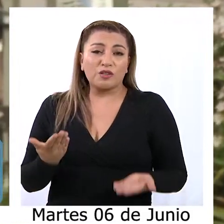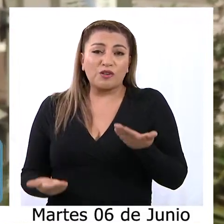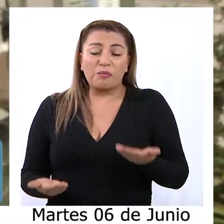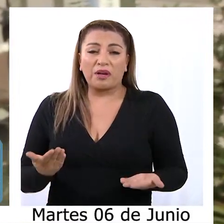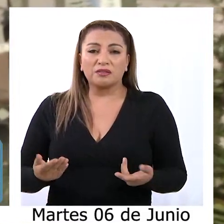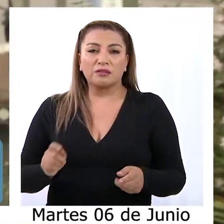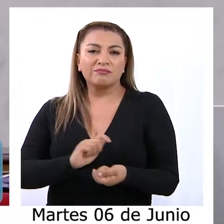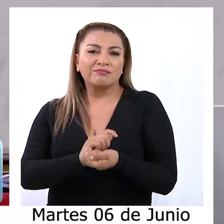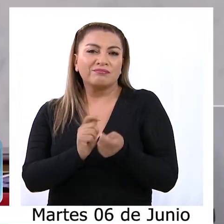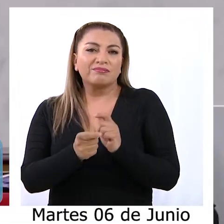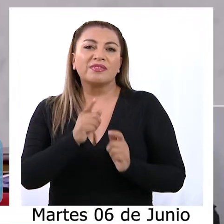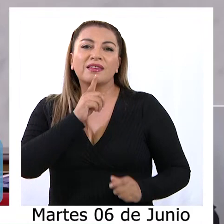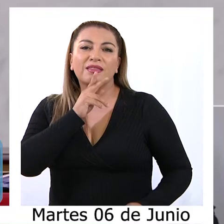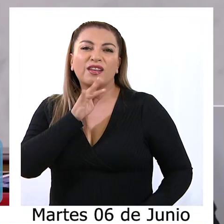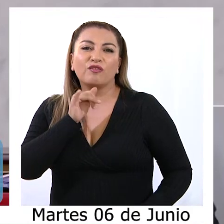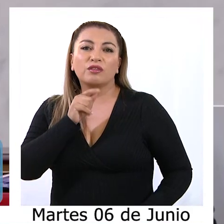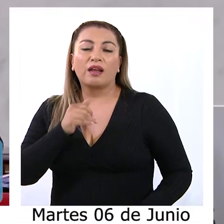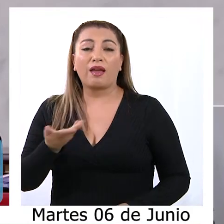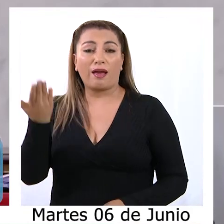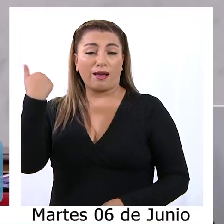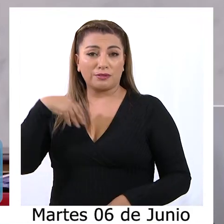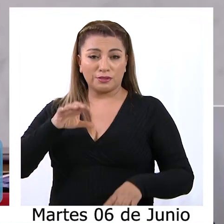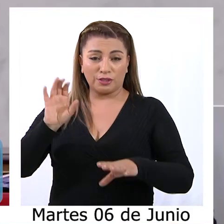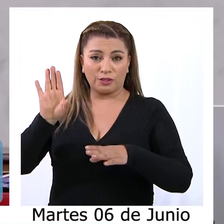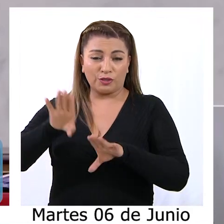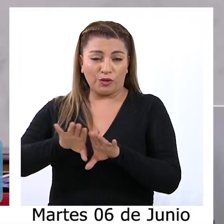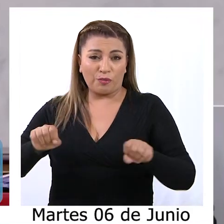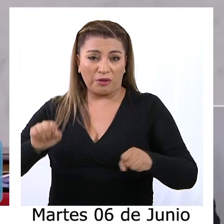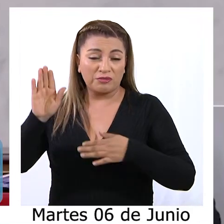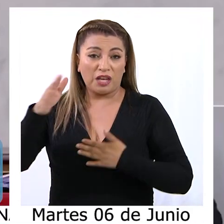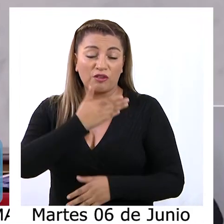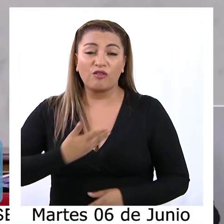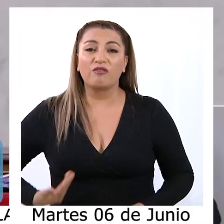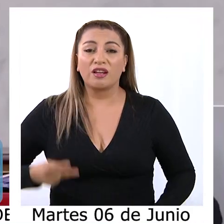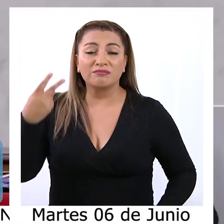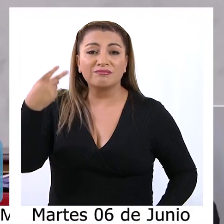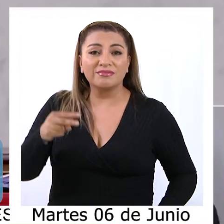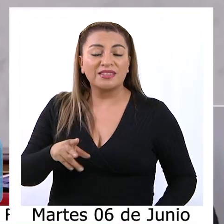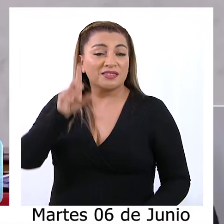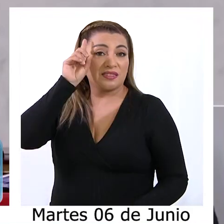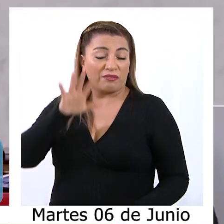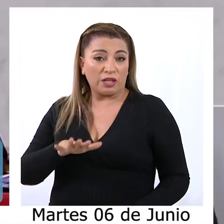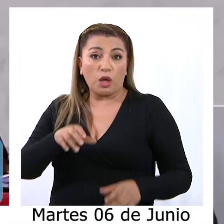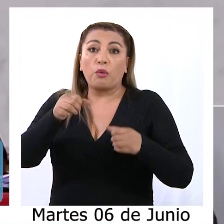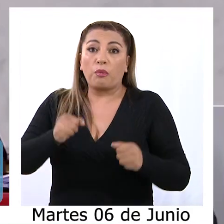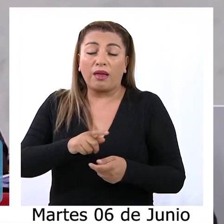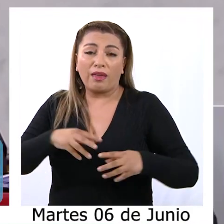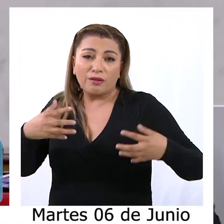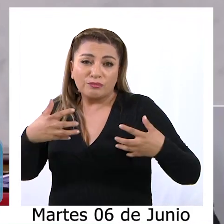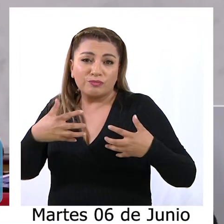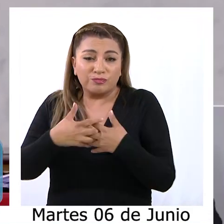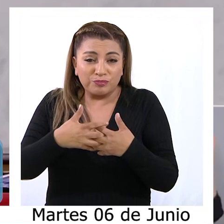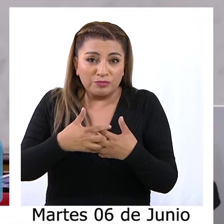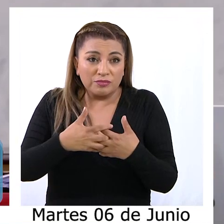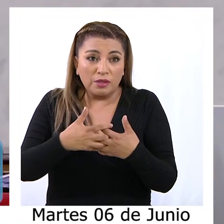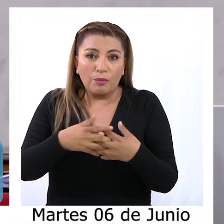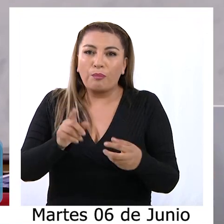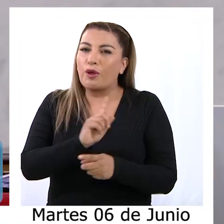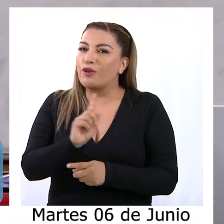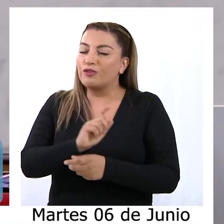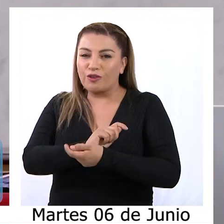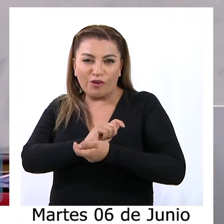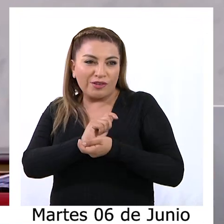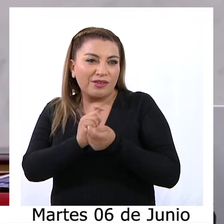a modificar las reformas que se comprometió en su gobierno en el entendido de que se pueden ajustar, pero no